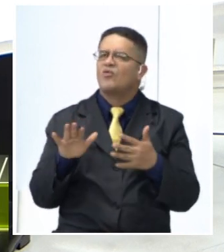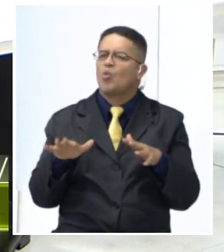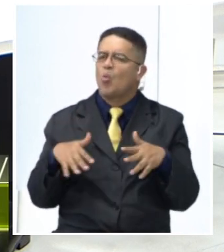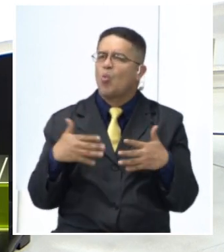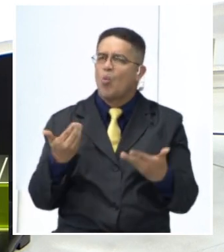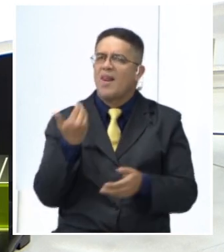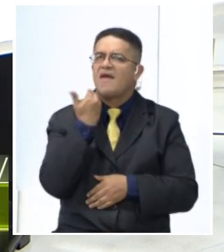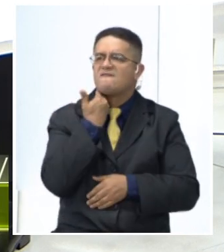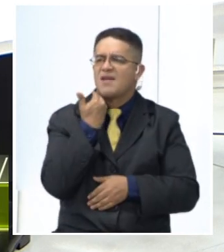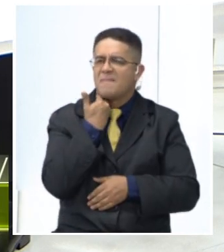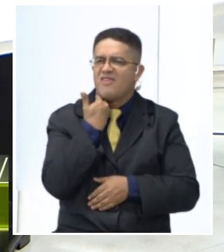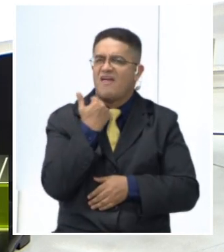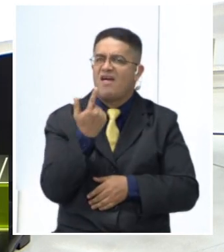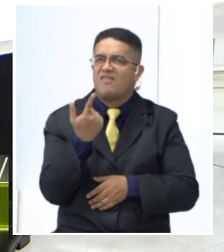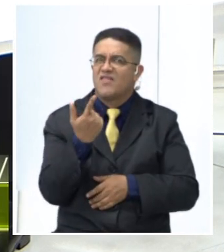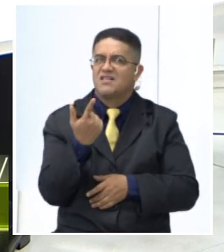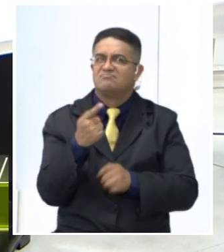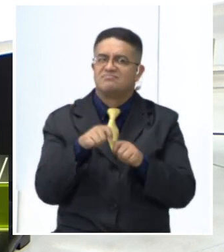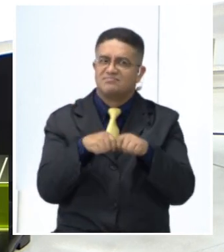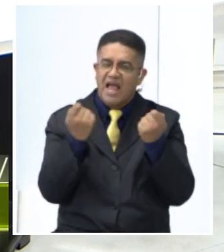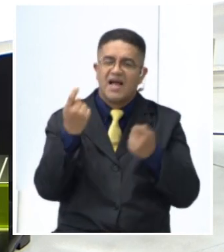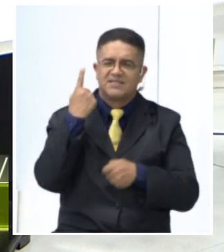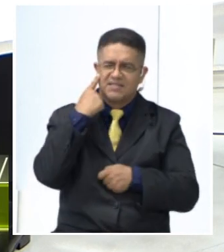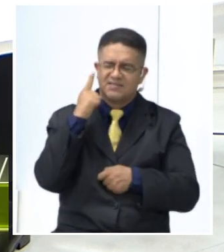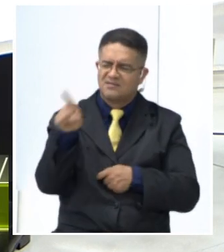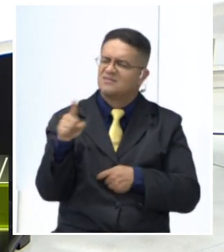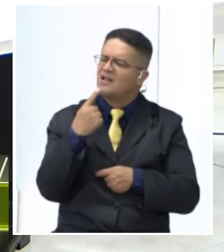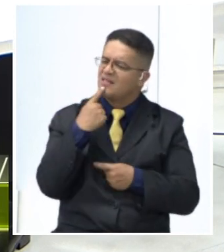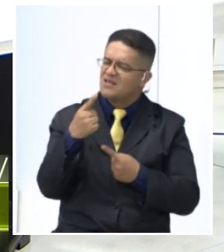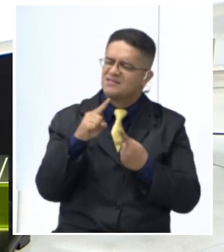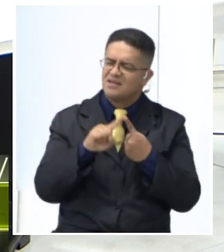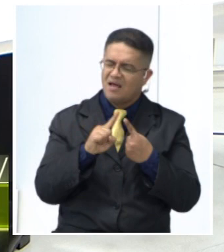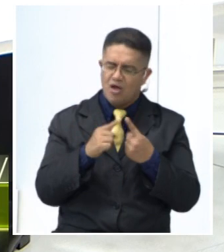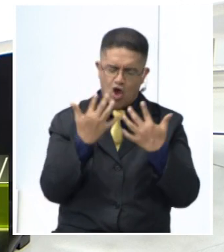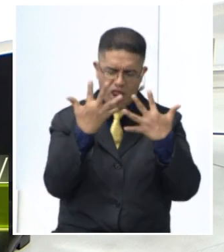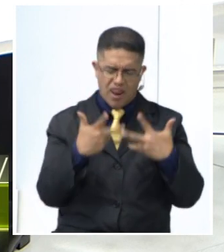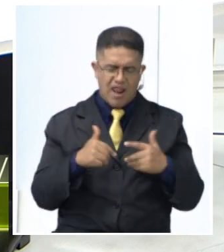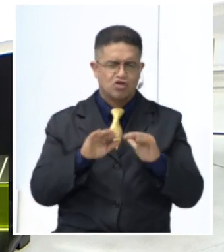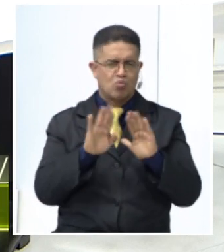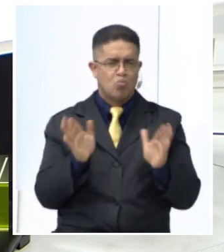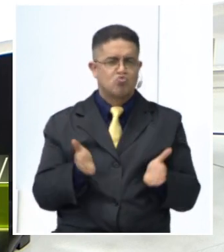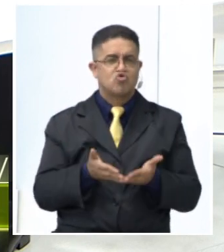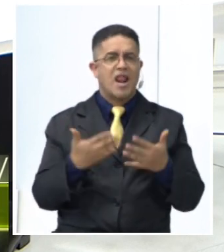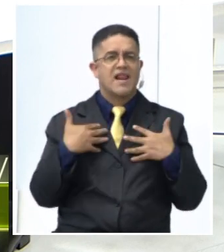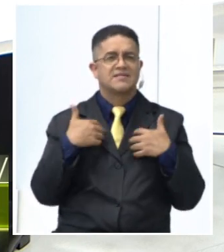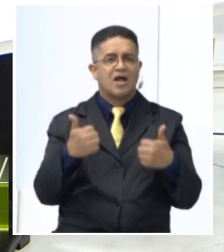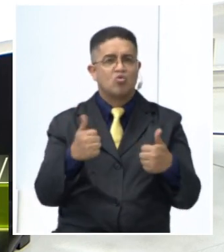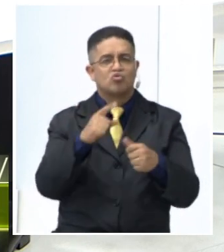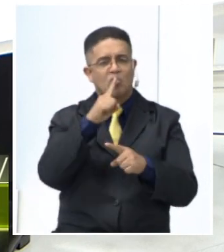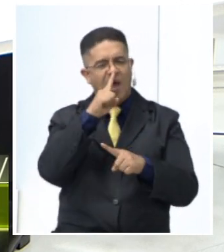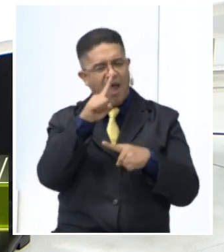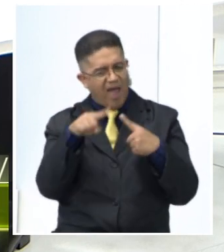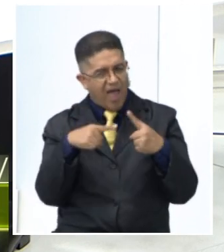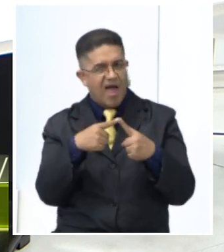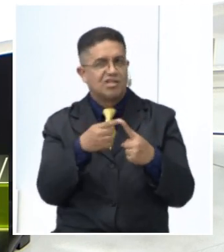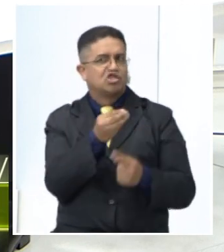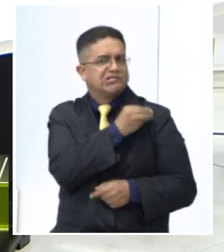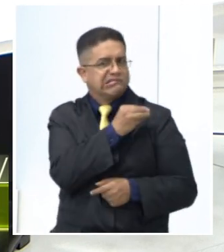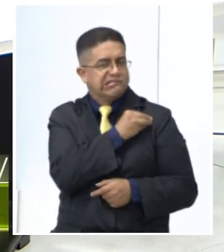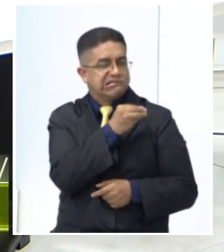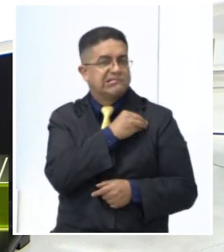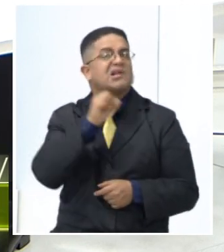suelen afectar este sentido tan importante? Nos mencionabas precisamente que la Organización Mundial de la Salud cada año de alguna manera nos recuerda,